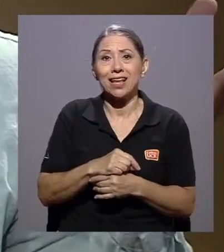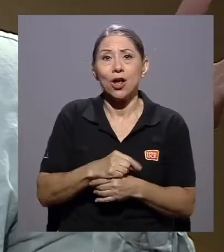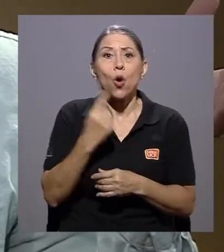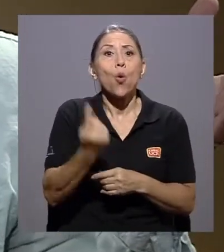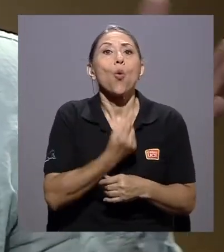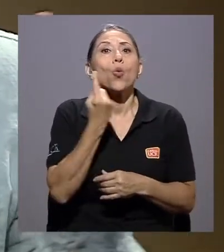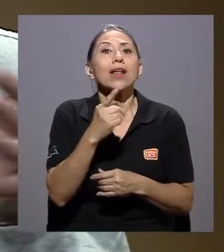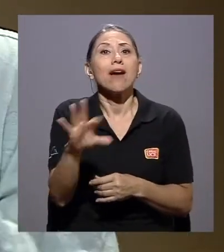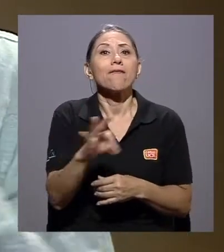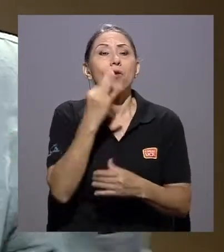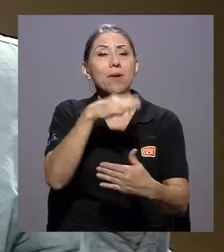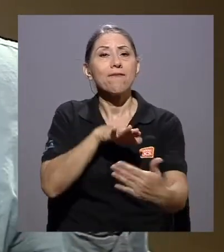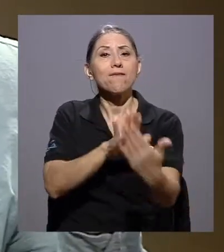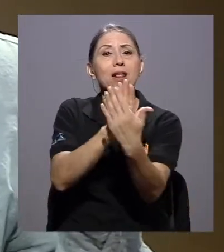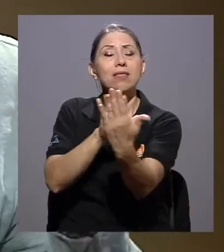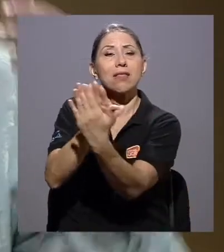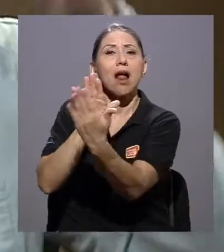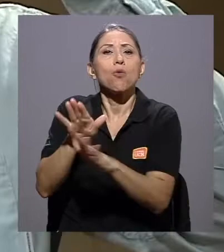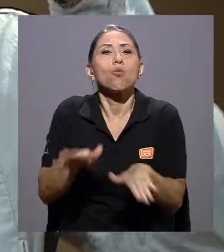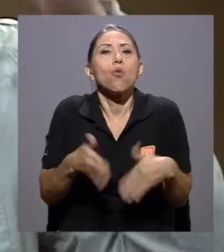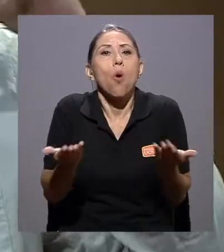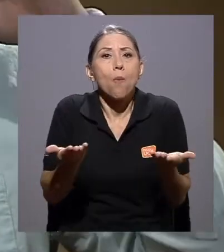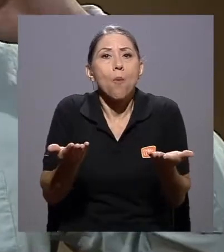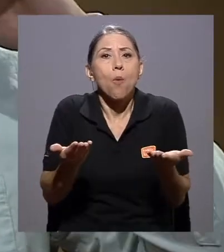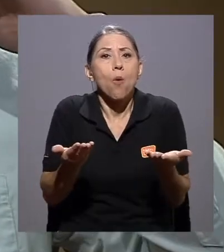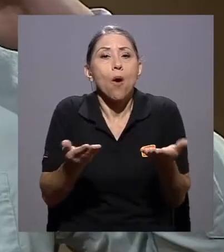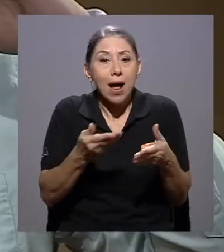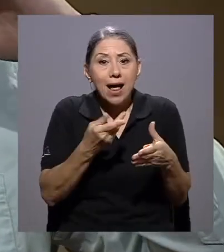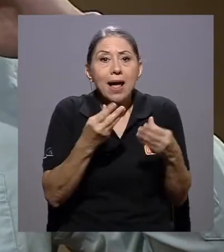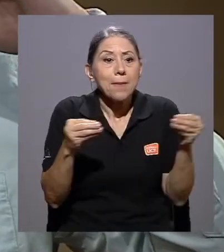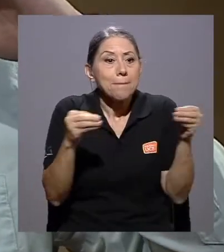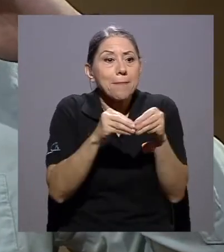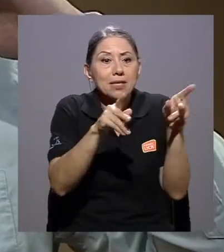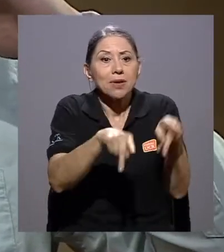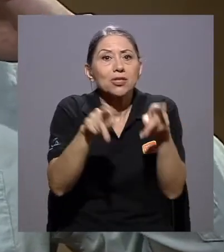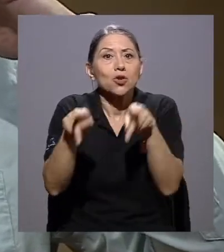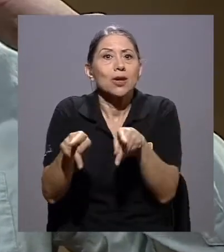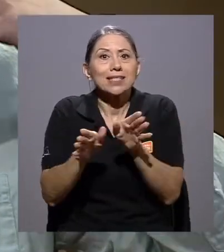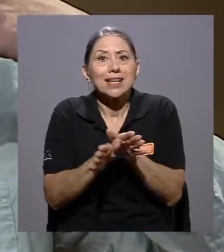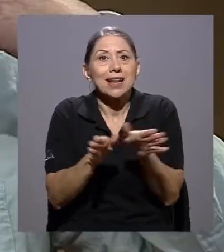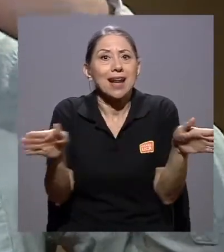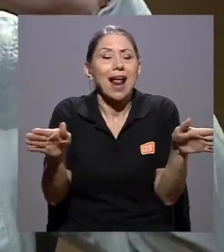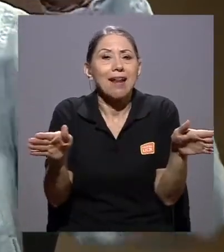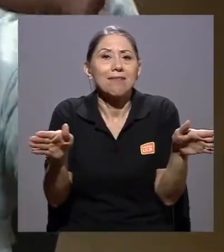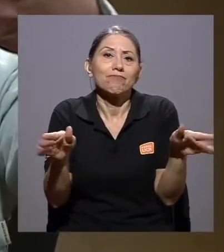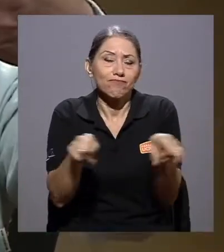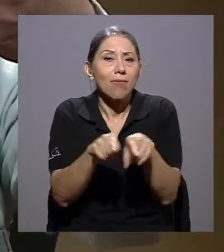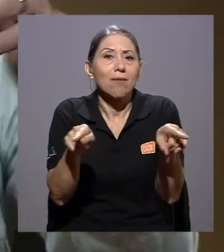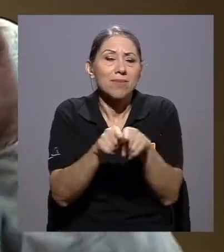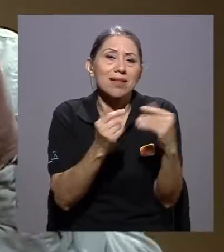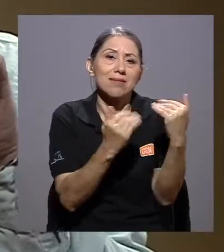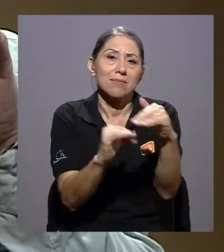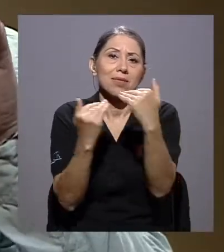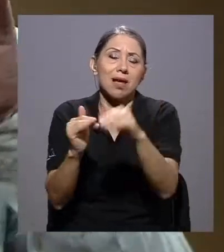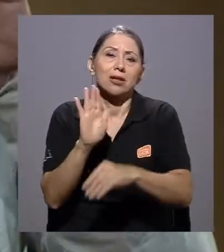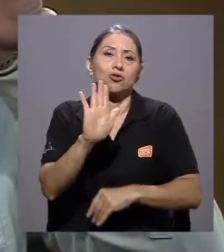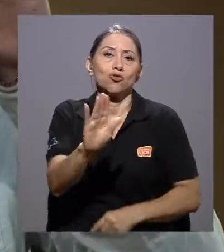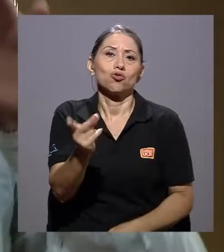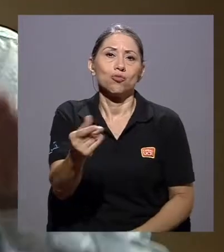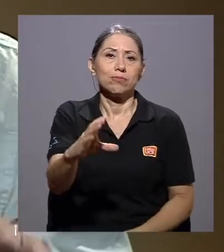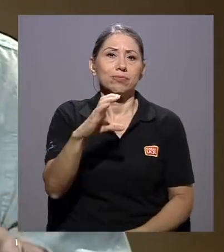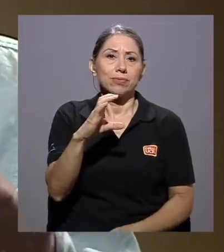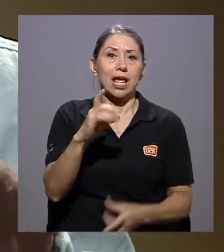la precarización aún más. Es decir, el umbral de expectativas que nos plantean es no el mejoramiento de la calidad de vida colectiva,